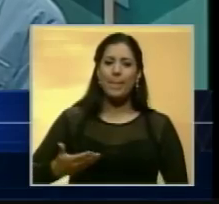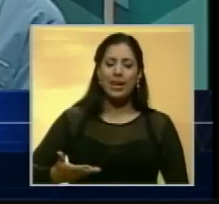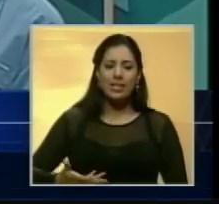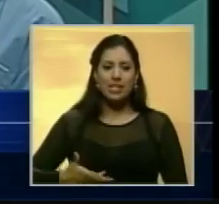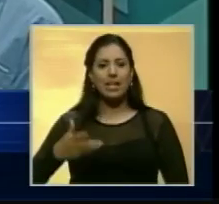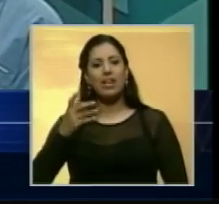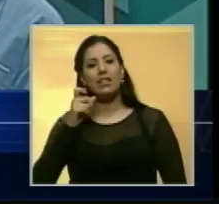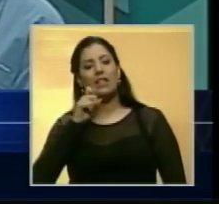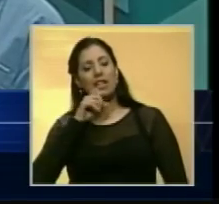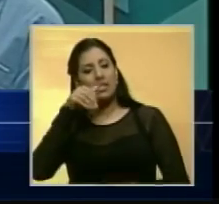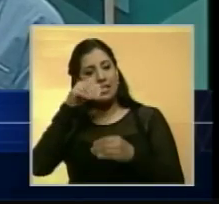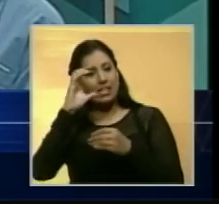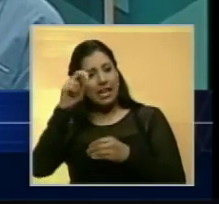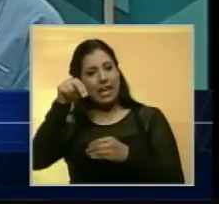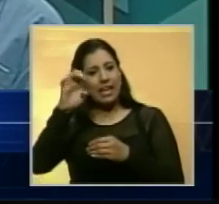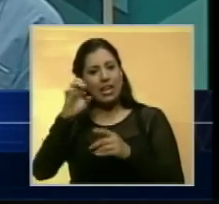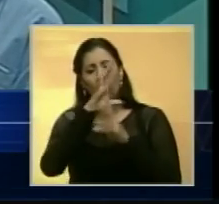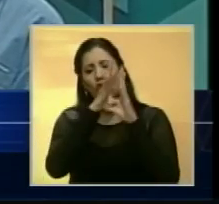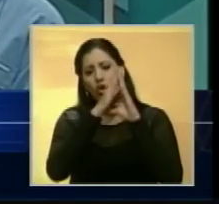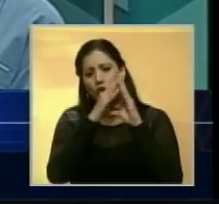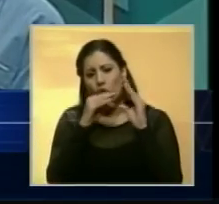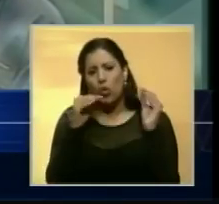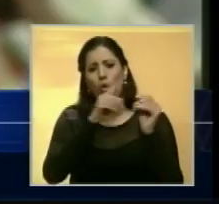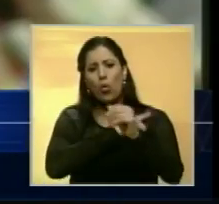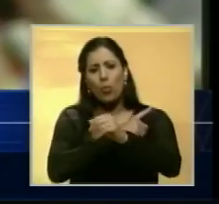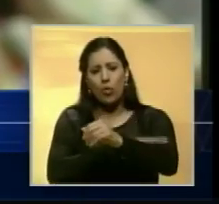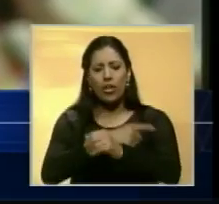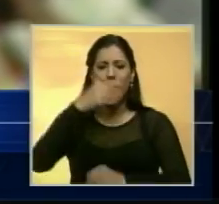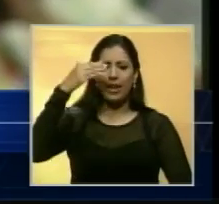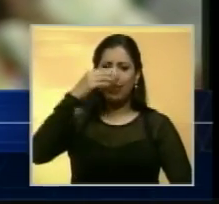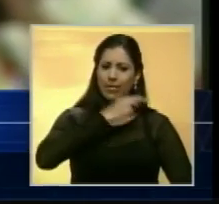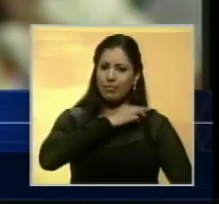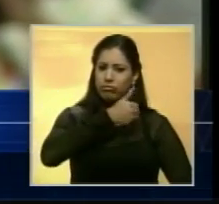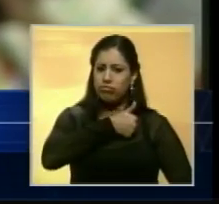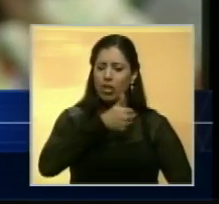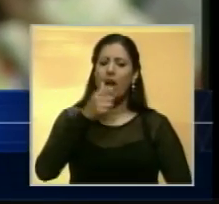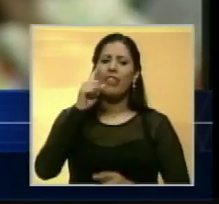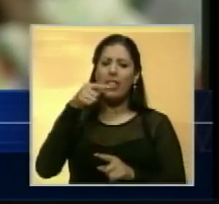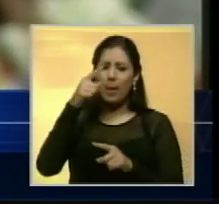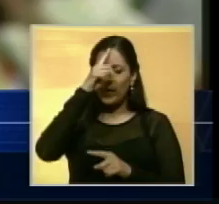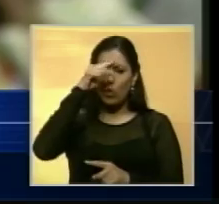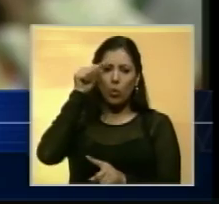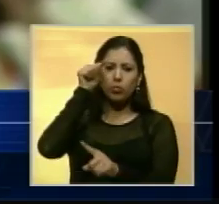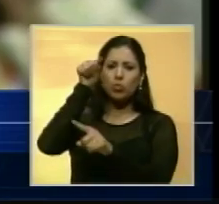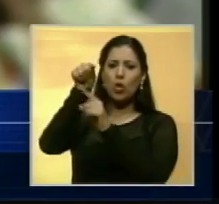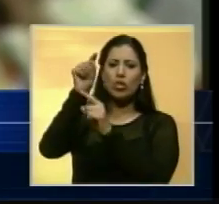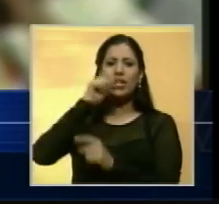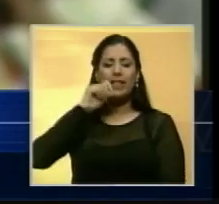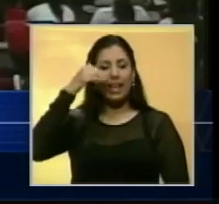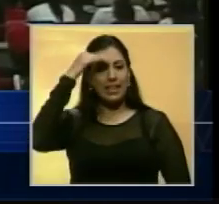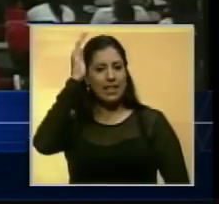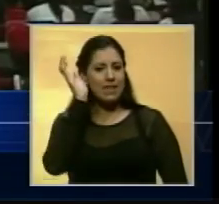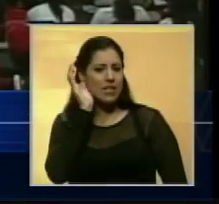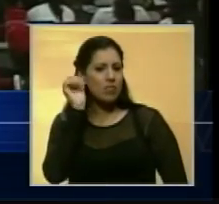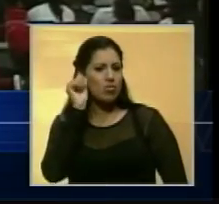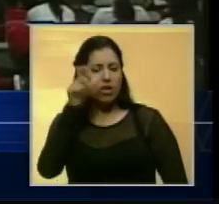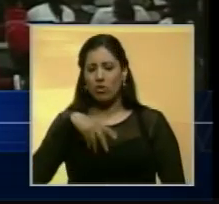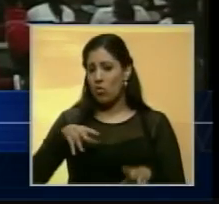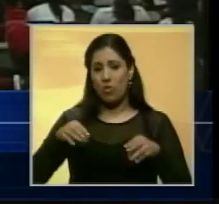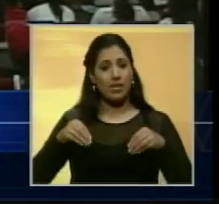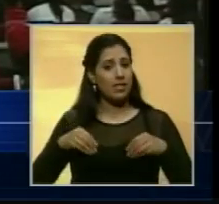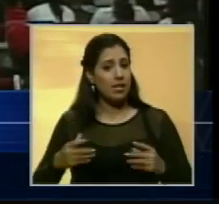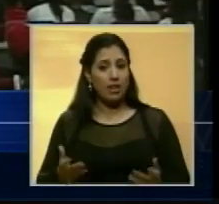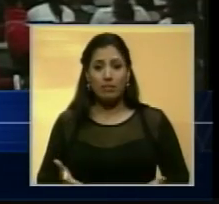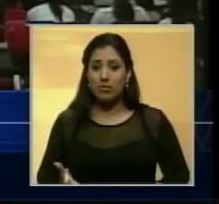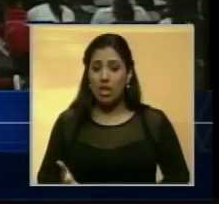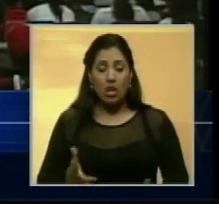del Poder Electoral y todas las rectoras del Poder Electoral. Las amenazas de Julio Borges contra la doctora Tibisay Lucena, eso es